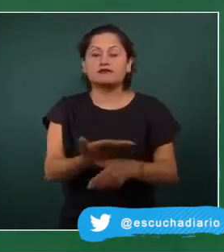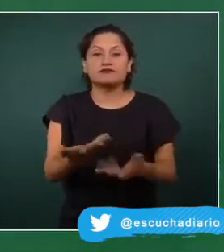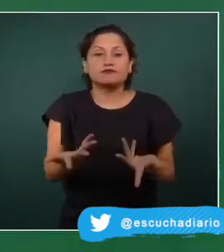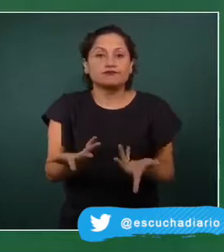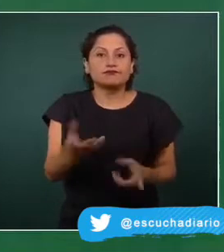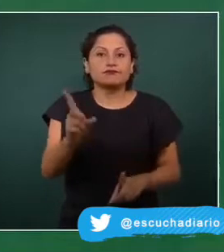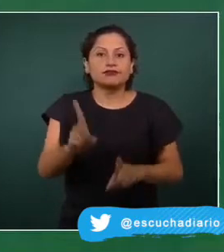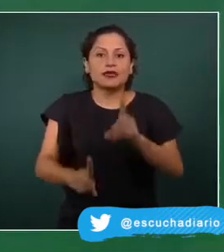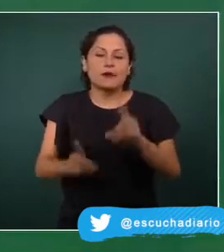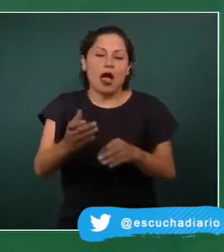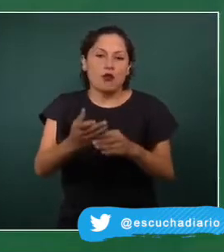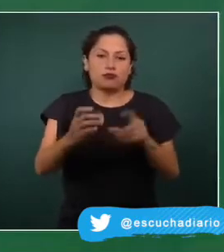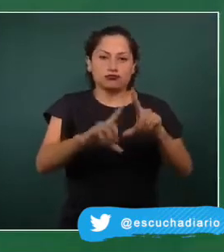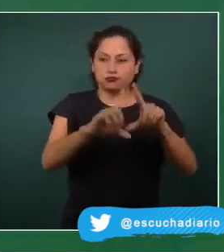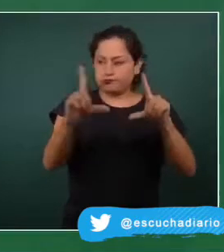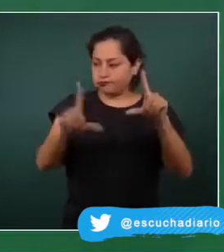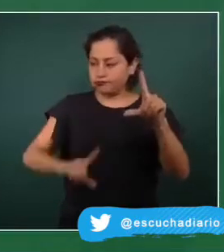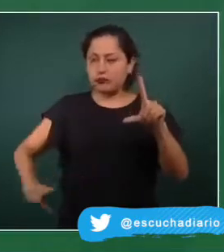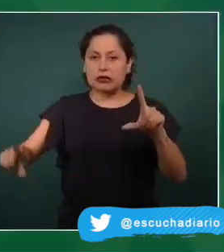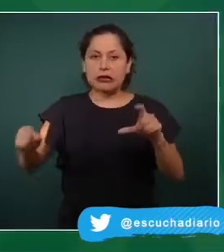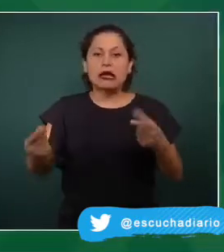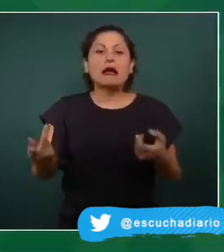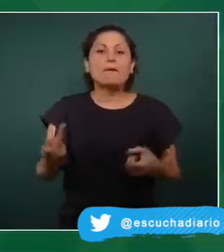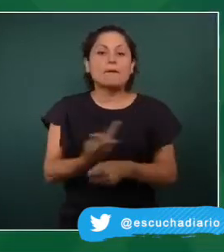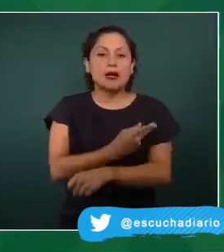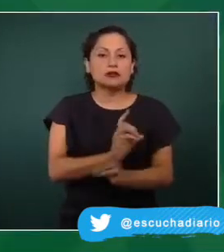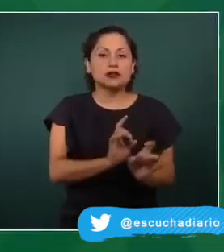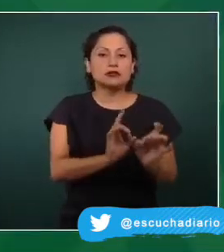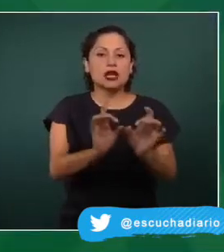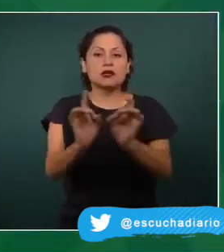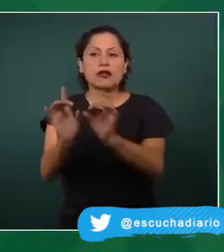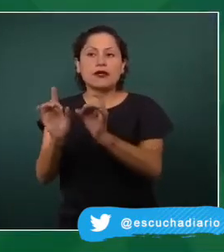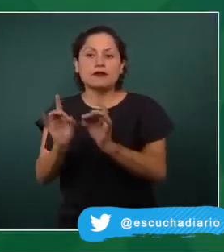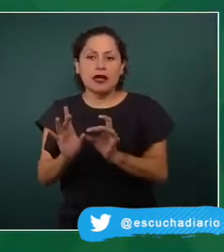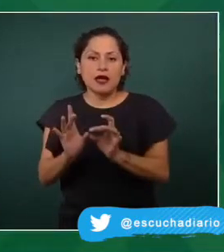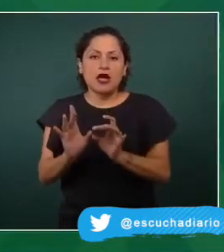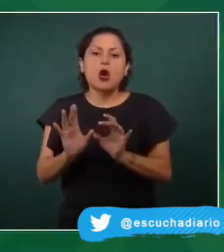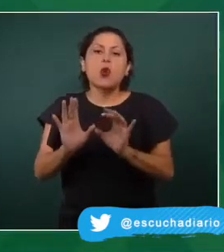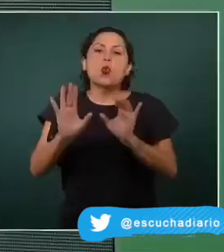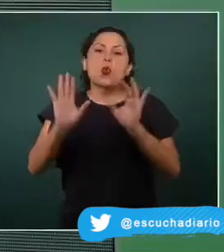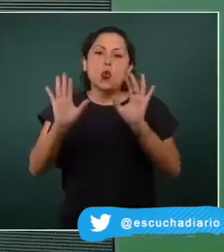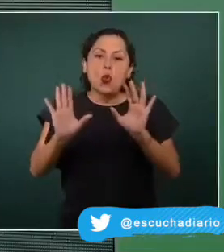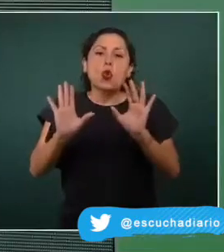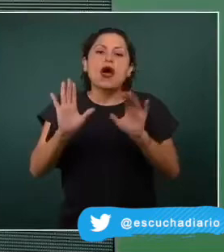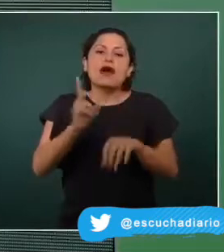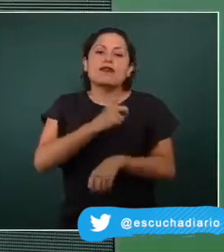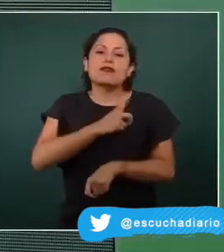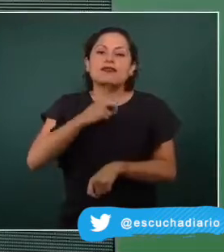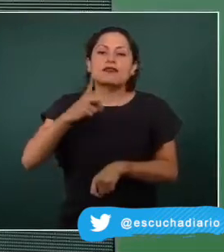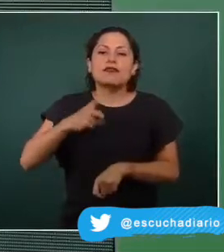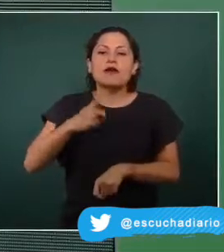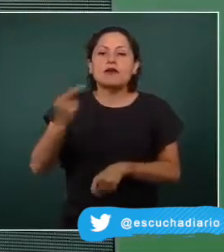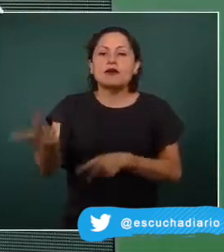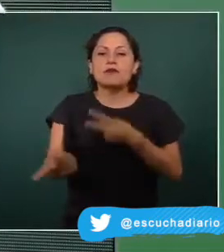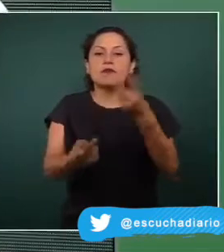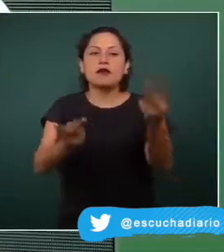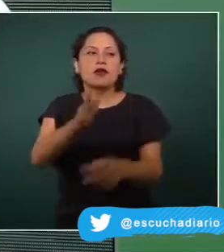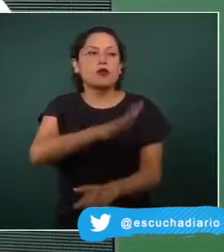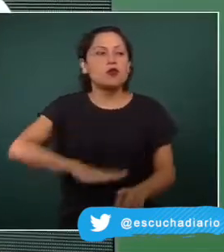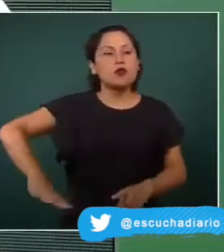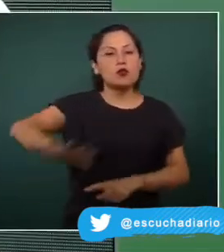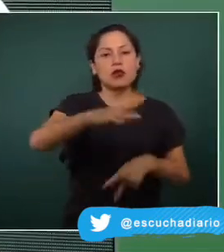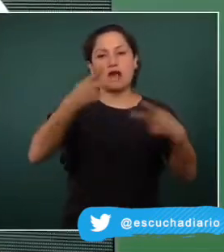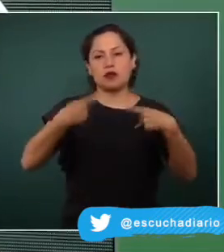en el país, pues tiene que haber una consulta ciudadana, que eso es lo que yo he sostenido